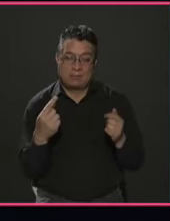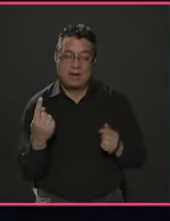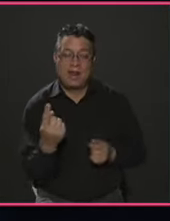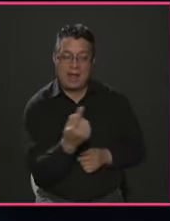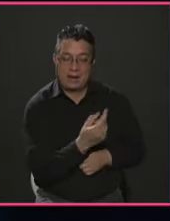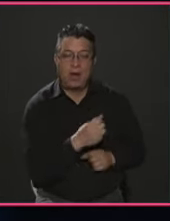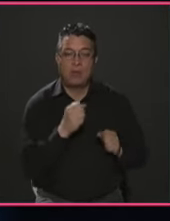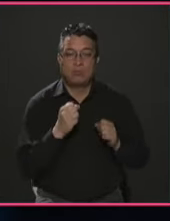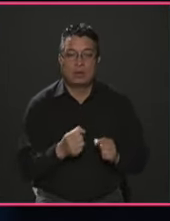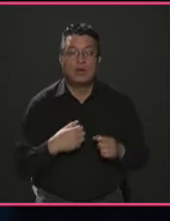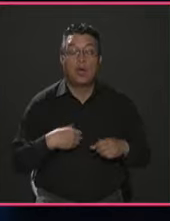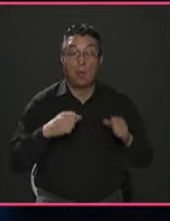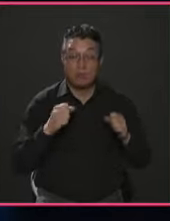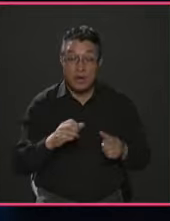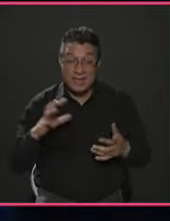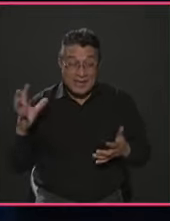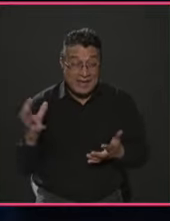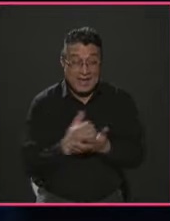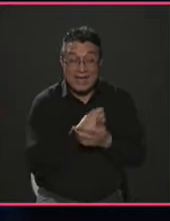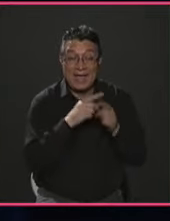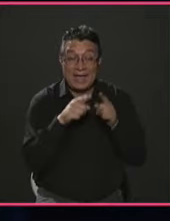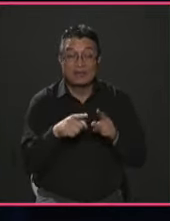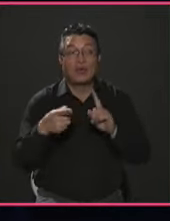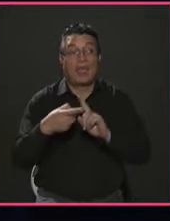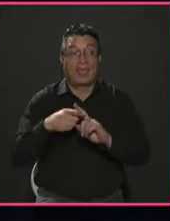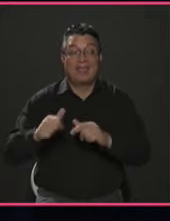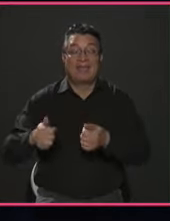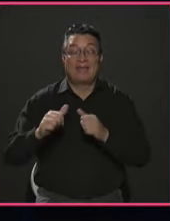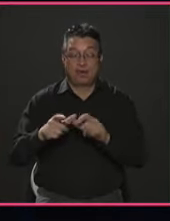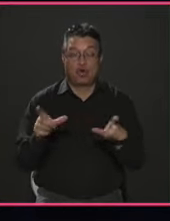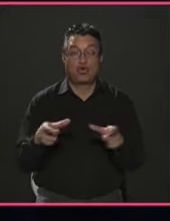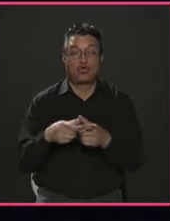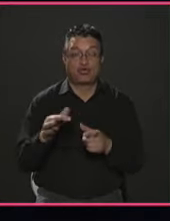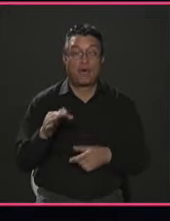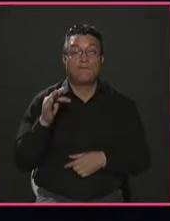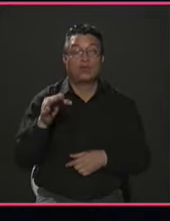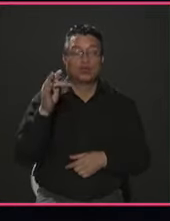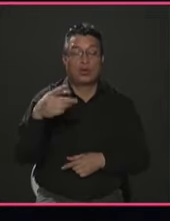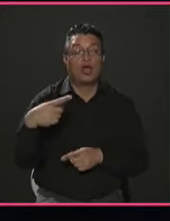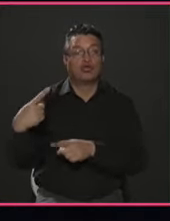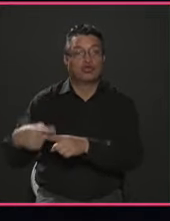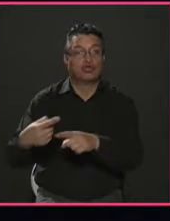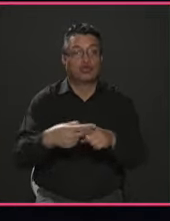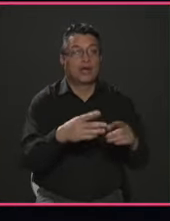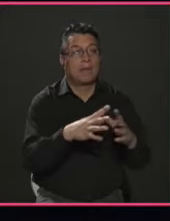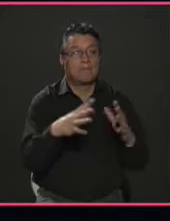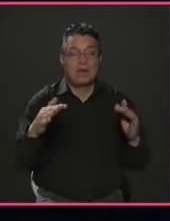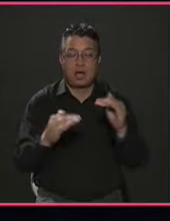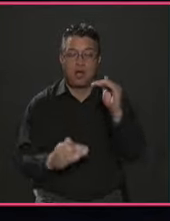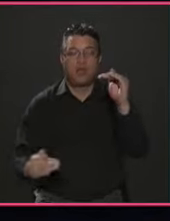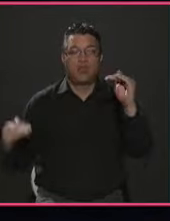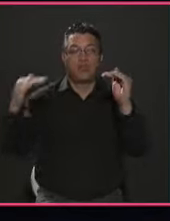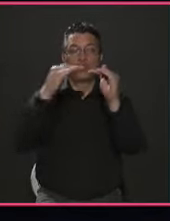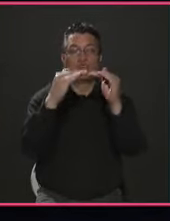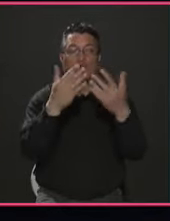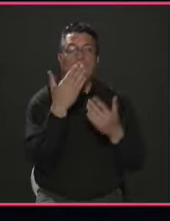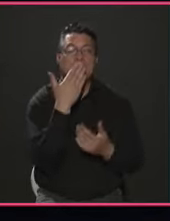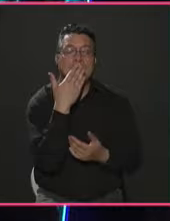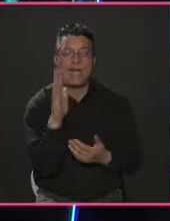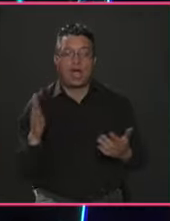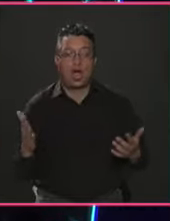Y si somos capaces de eso y ese es el desafío del congreso del futuro hacemos una sociedad más justa una sociedad